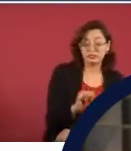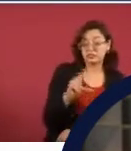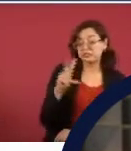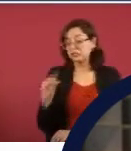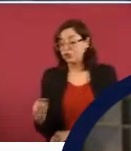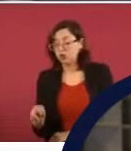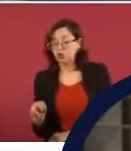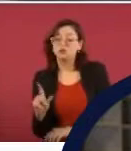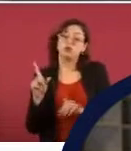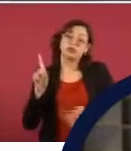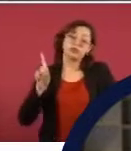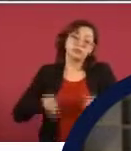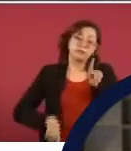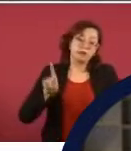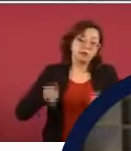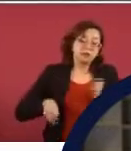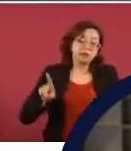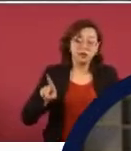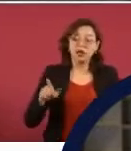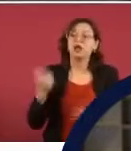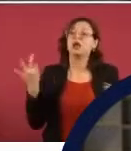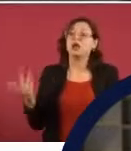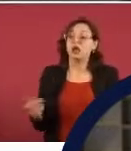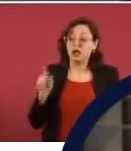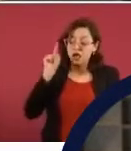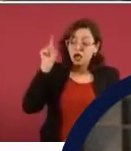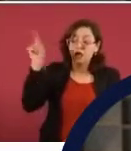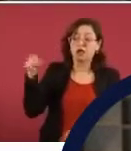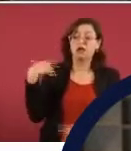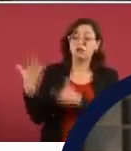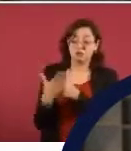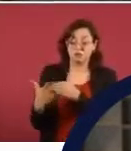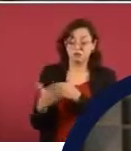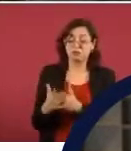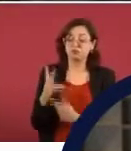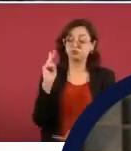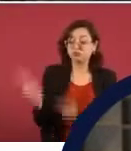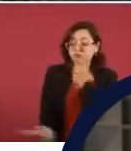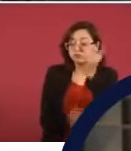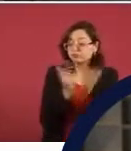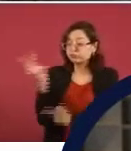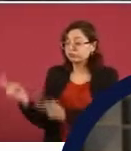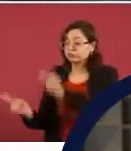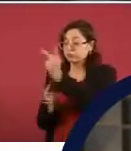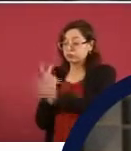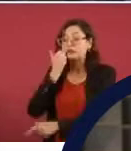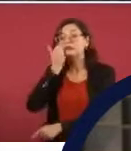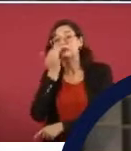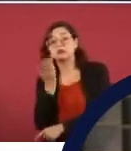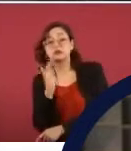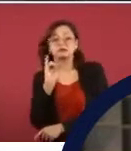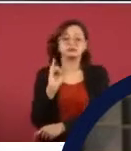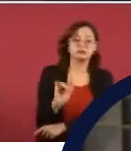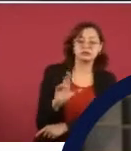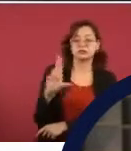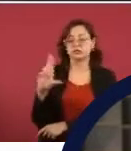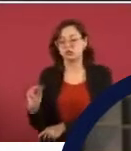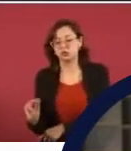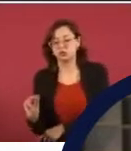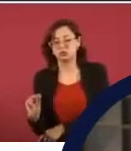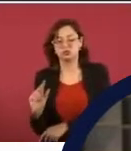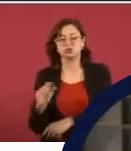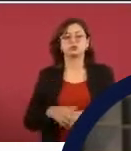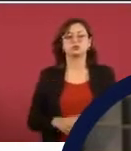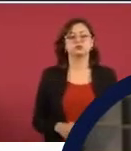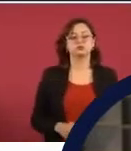va borrando en favor de un proyecto centralizador, de centralizar el poder político cada vez más o subordinarlo